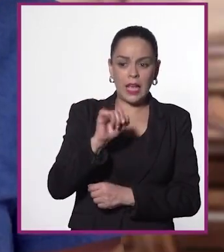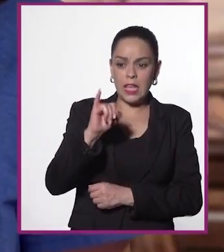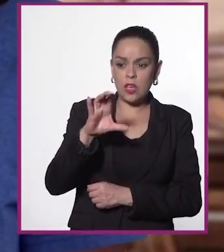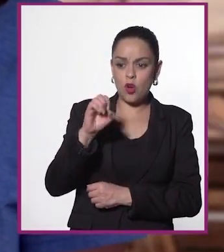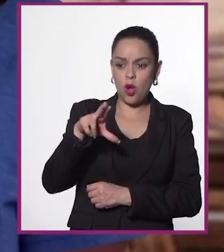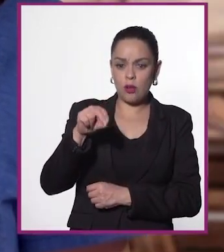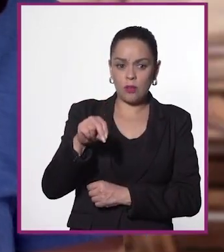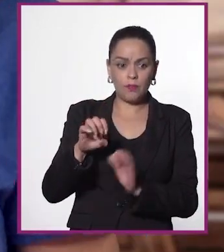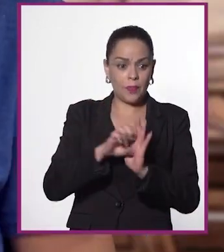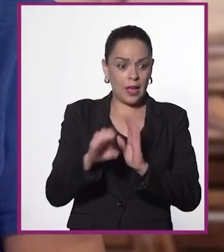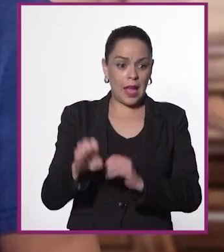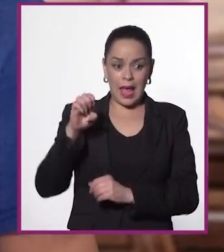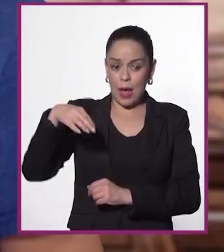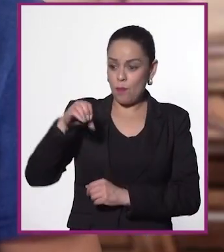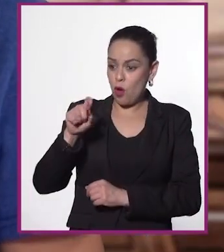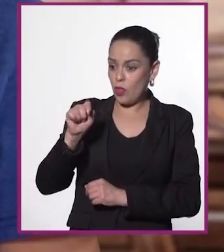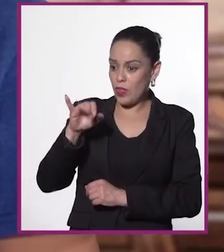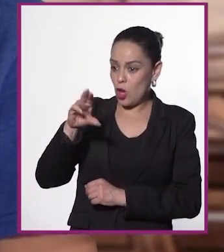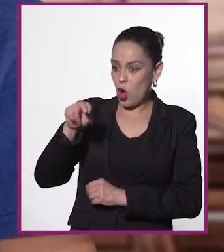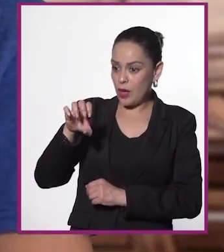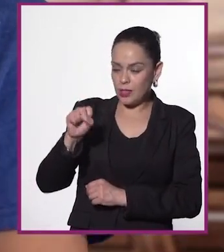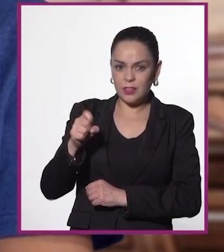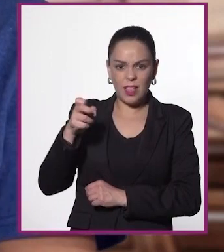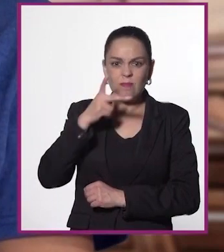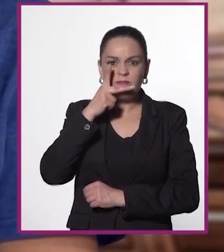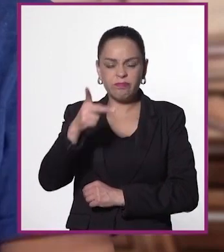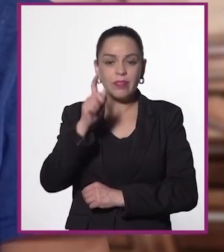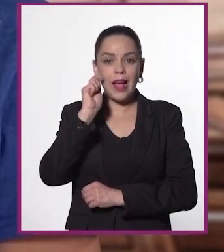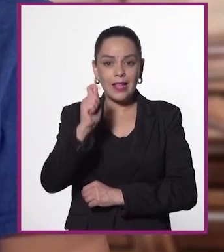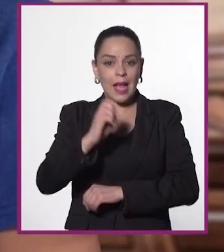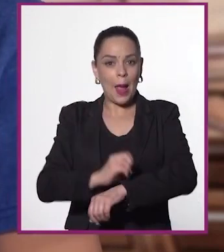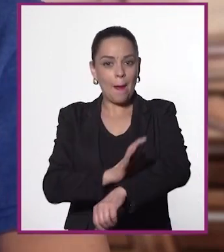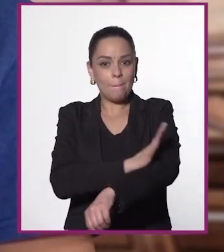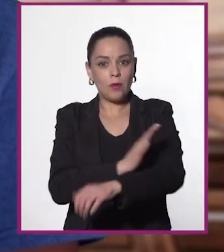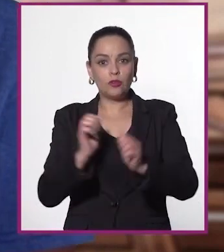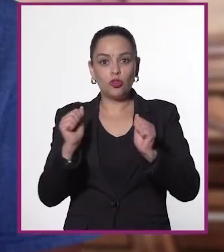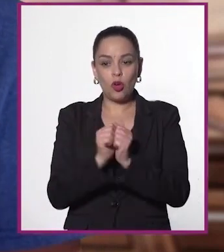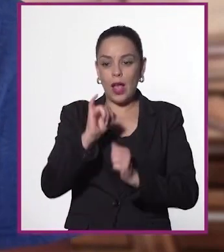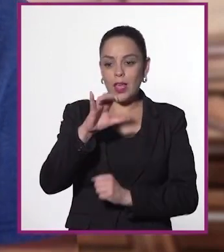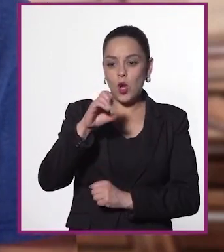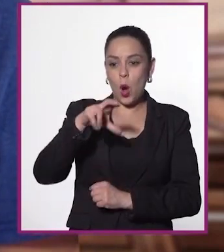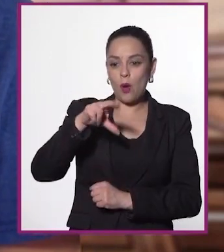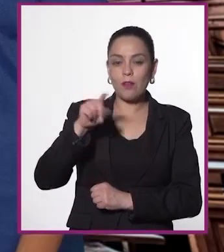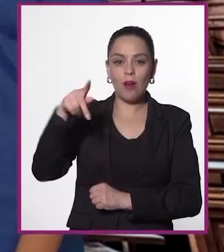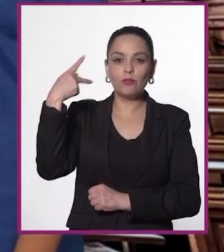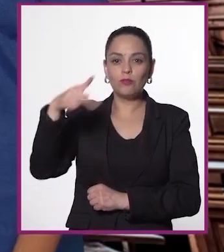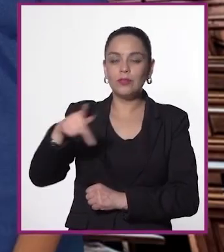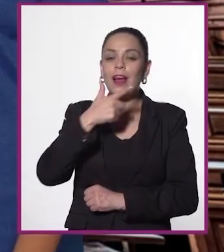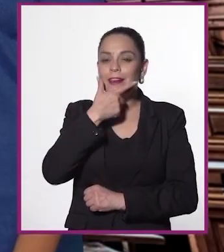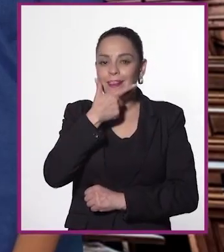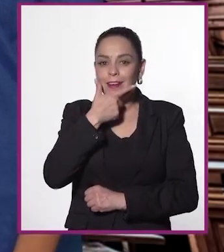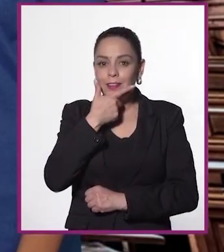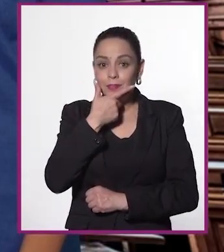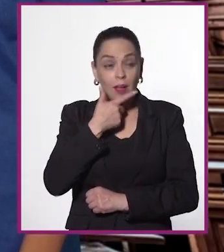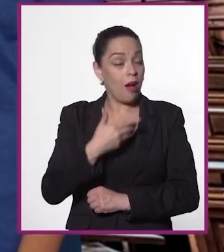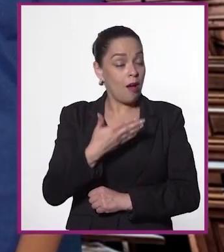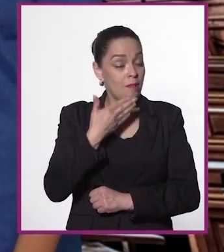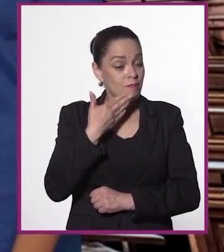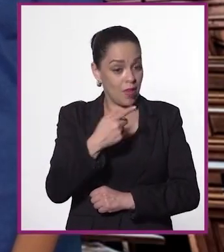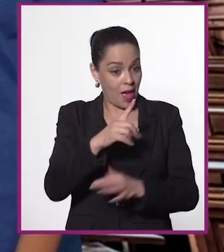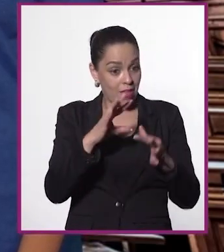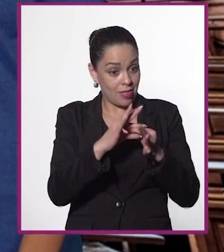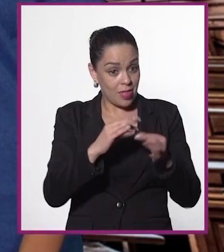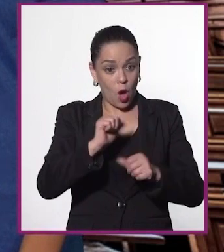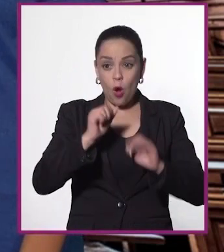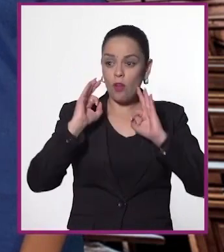los emoticons, que de hecho la palabra es una contracción de emoción e icono en inglés. Brillante, señorita. Otra forma de leer